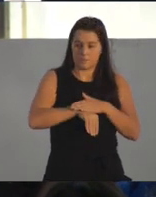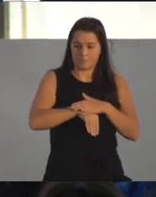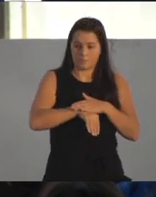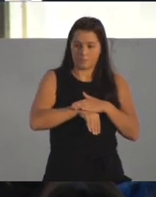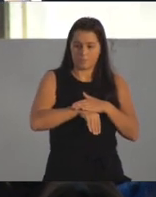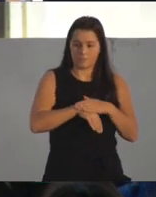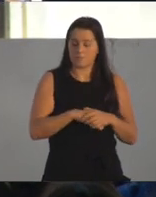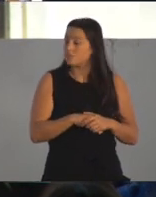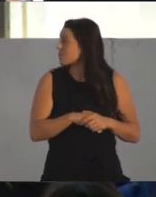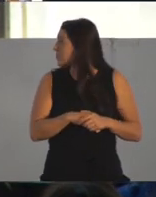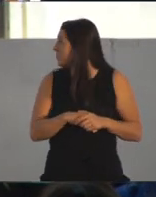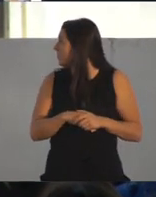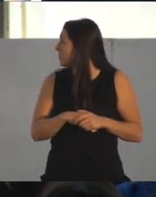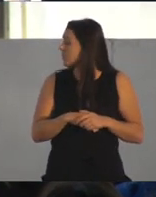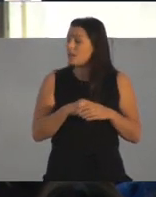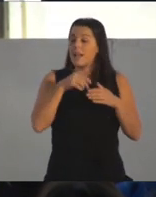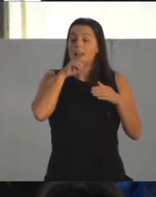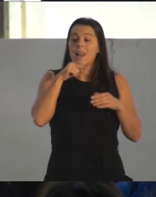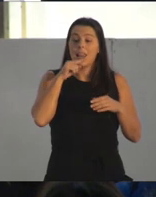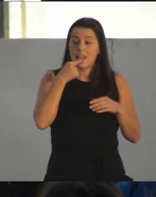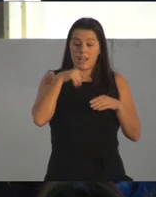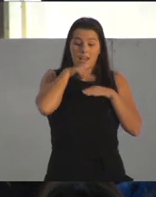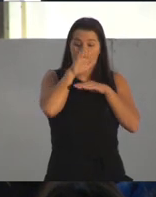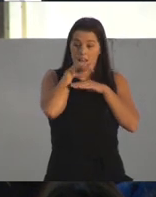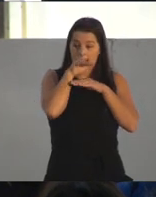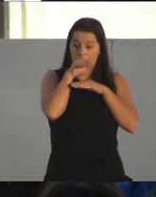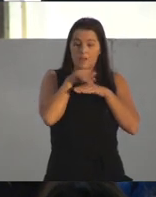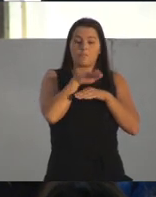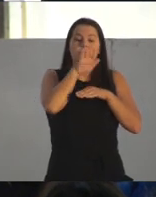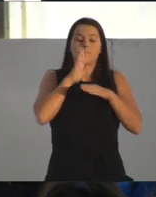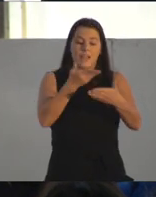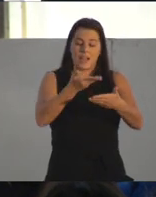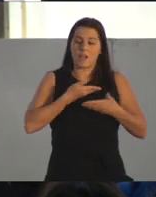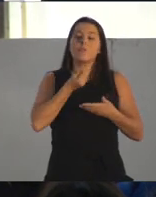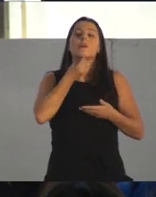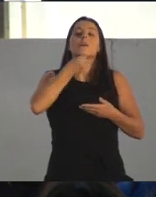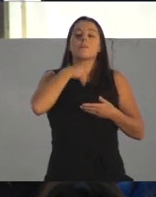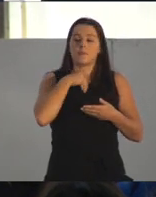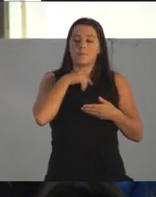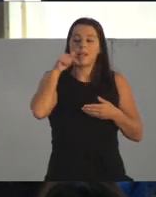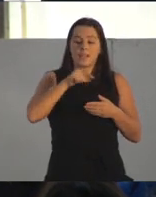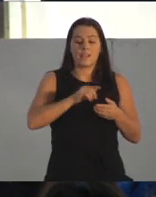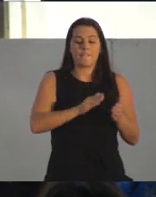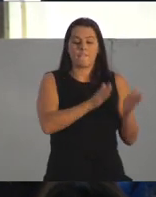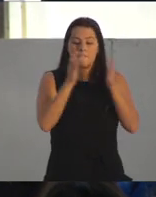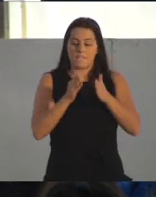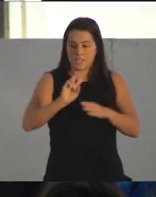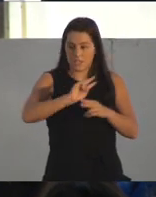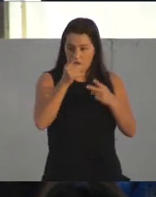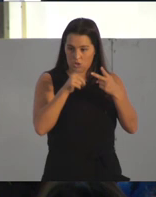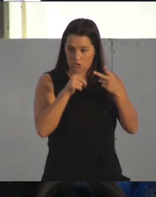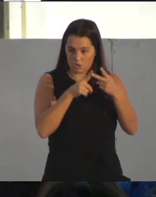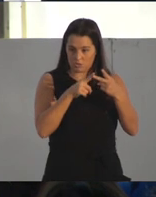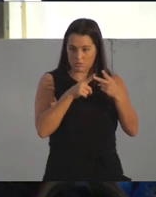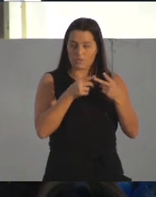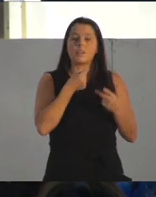y el alimento va hacia atrás. Y aquí entramos en la siguiente fase, que es una fase faríngea. Se produce aquí en la faringe,